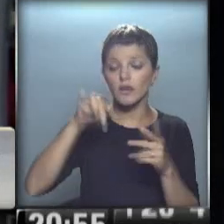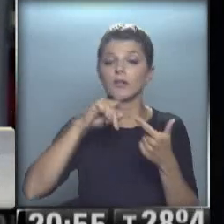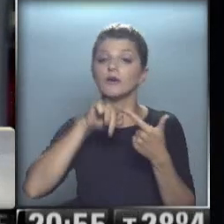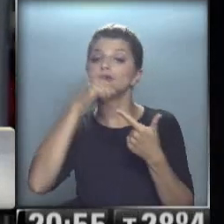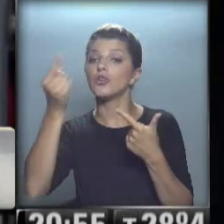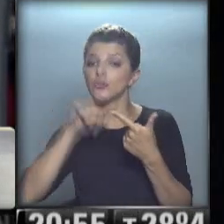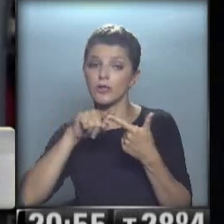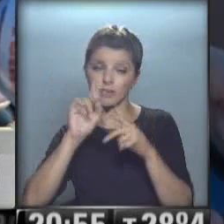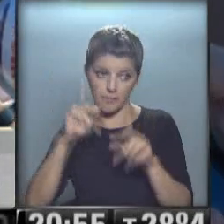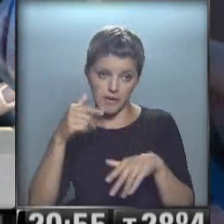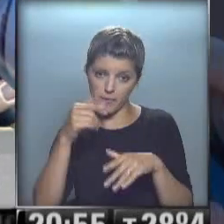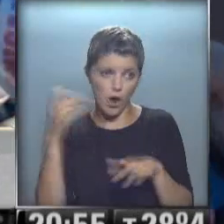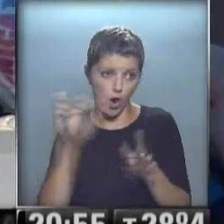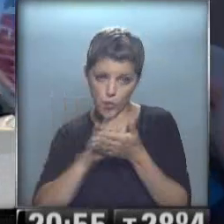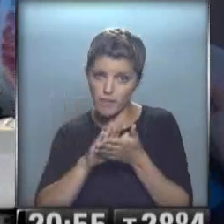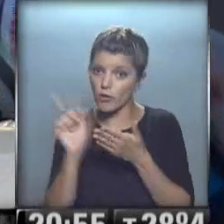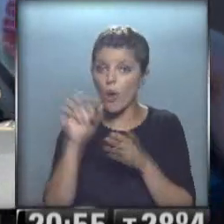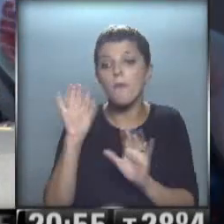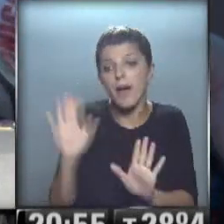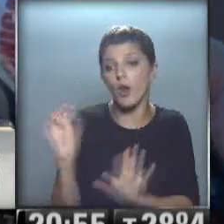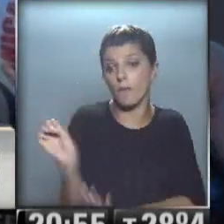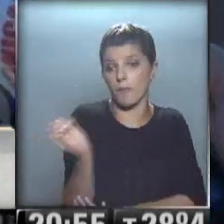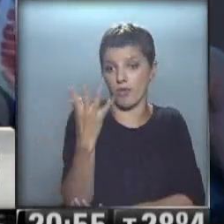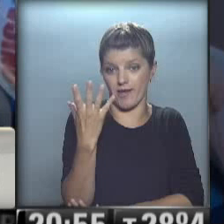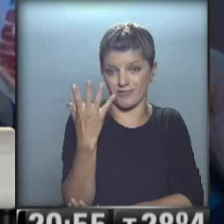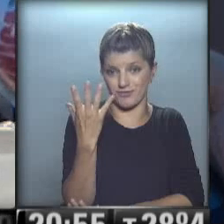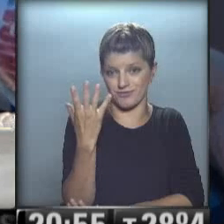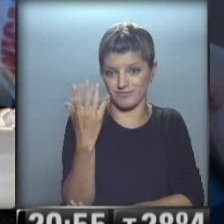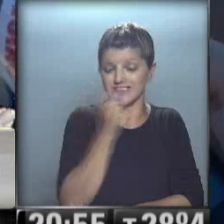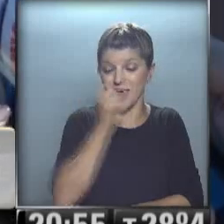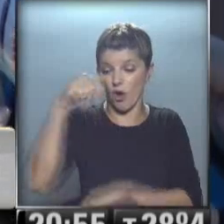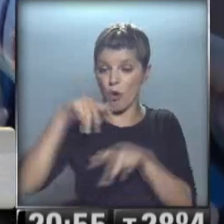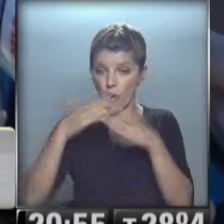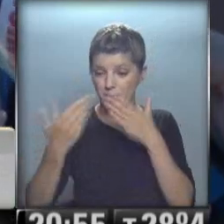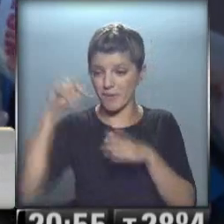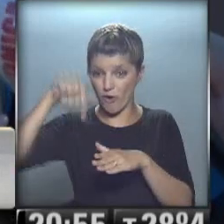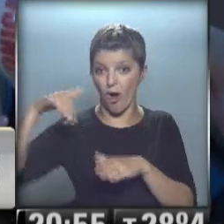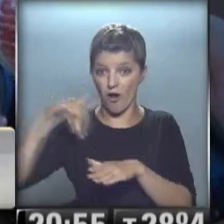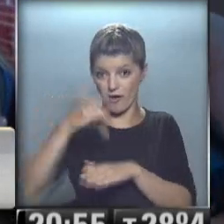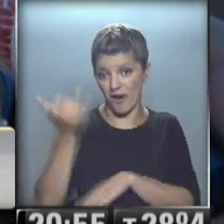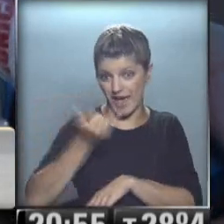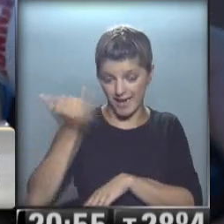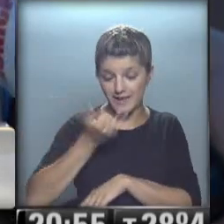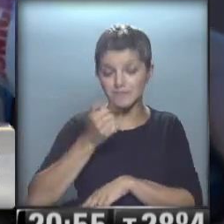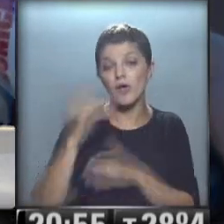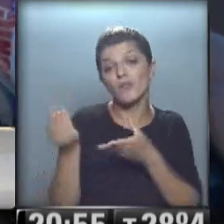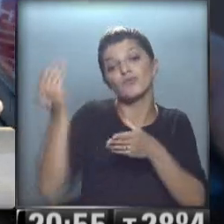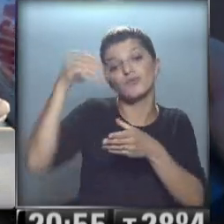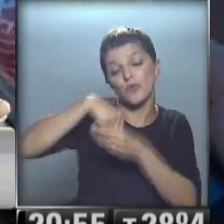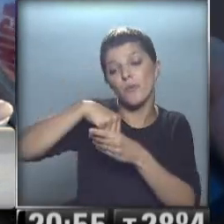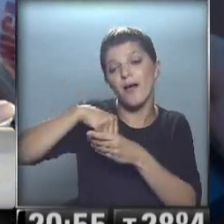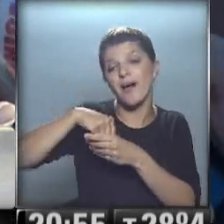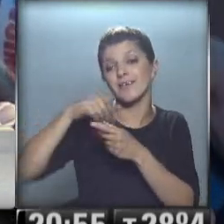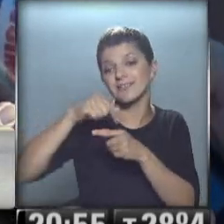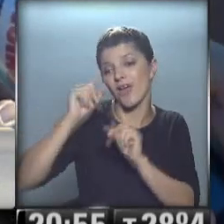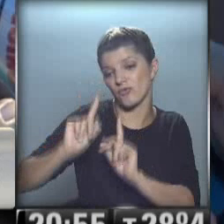tienen uso, pero son aviones mucho más modernos que los que hoy tiene Aerolíneas Argentinas y se suman a la flota ya incorporada. En el